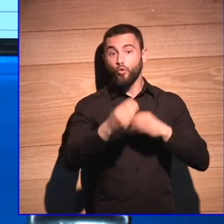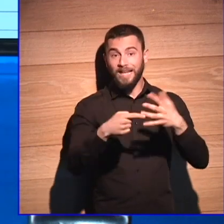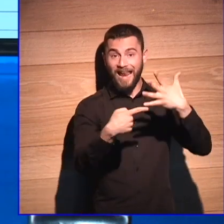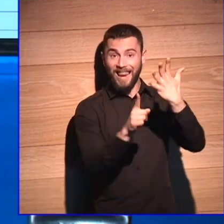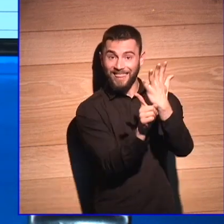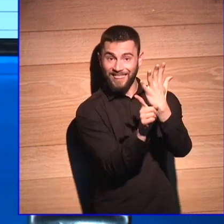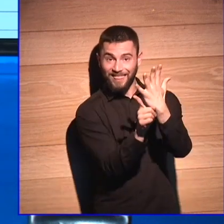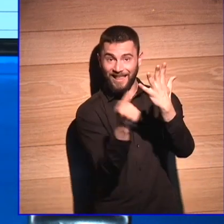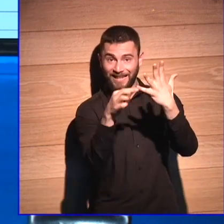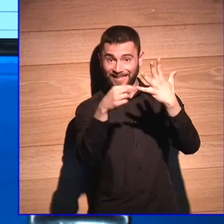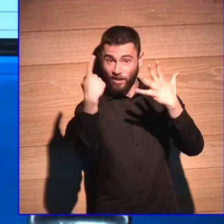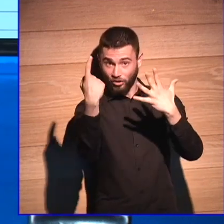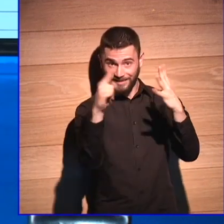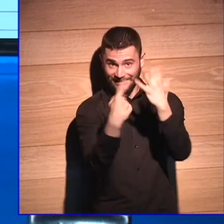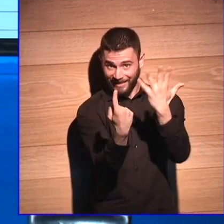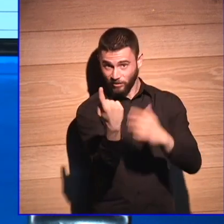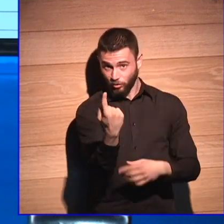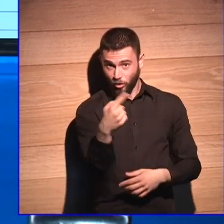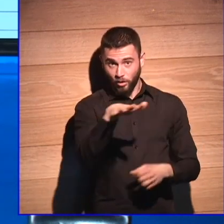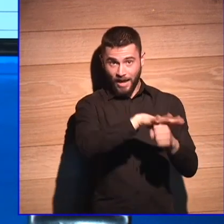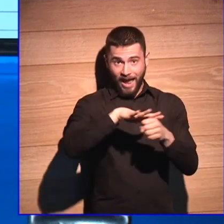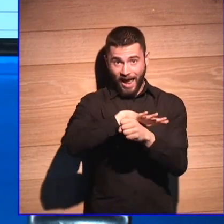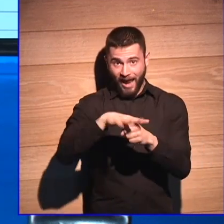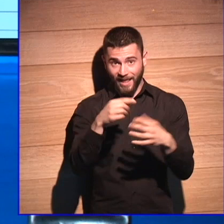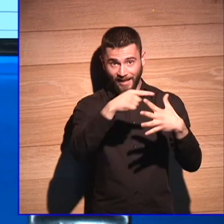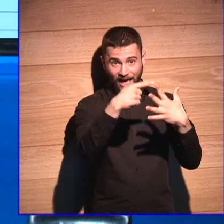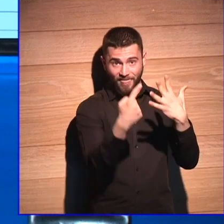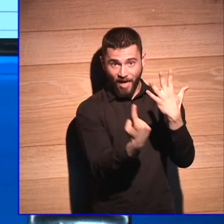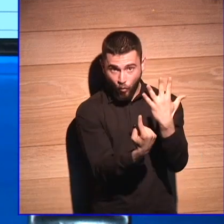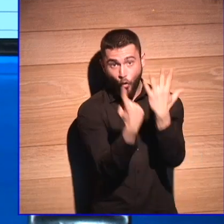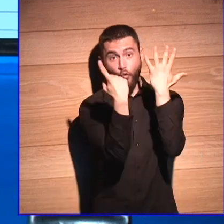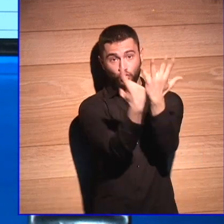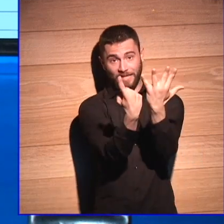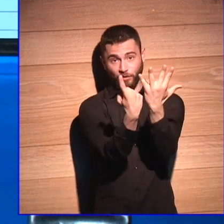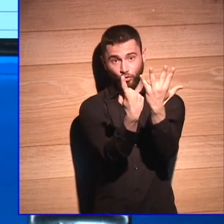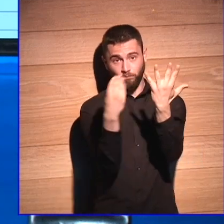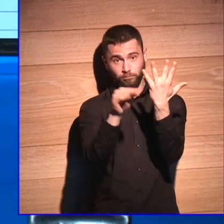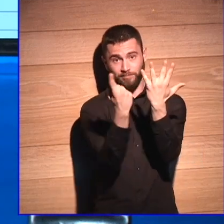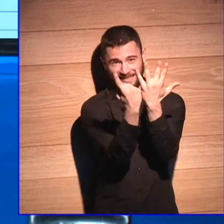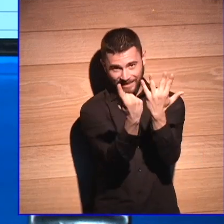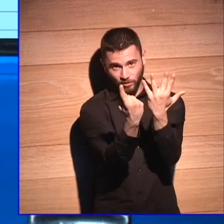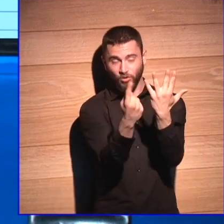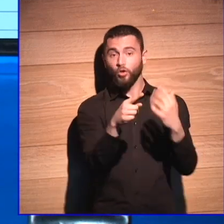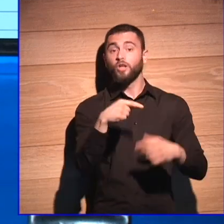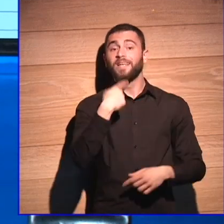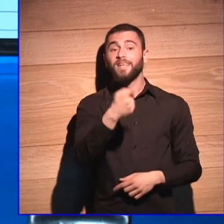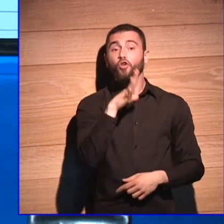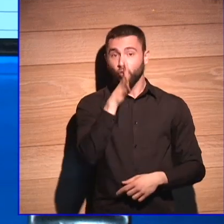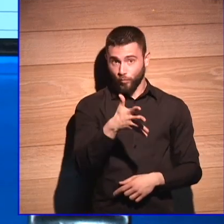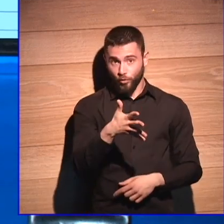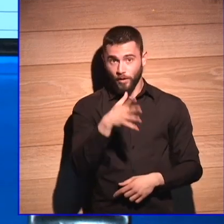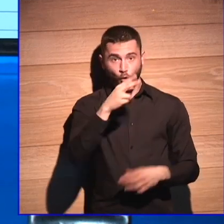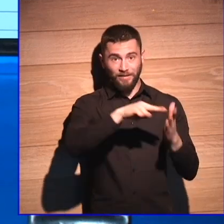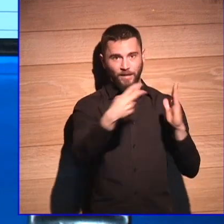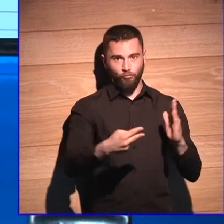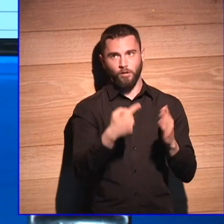dedo, en el área en que hay cada uno de los dedos aparece un sexto dedo. ¿Por qué lo digo? Porque estas tecnologías